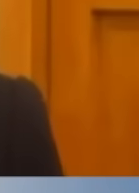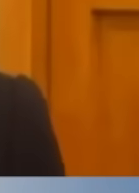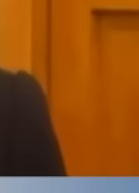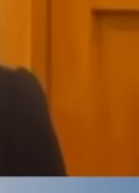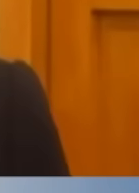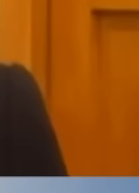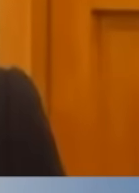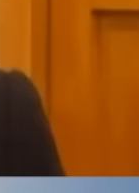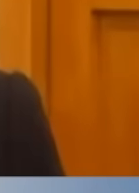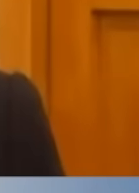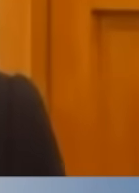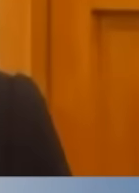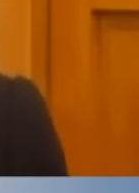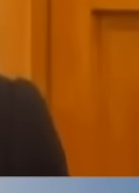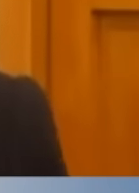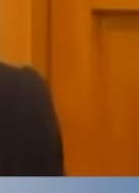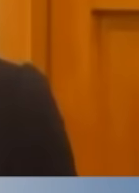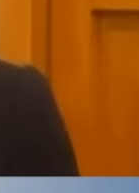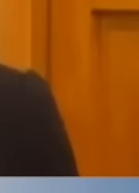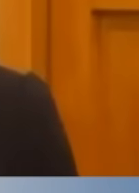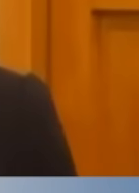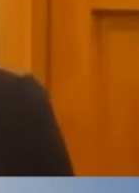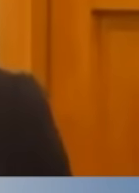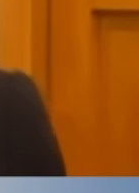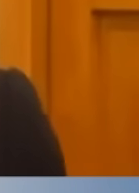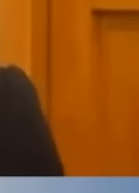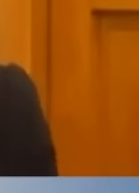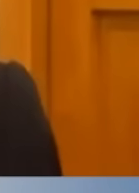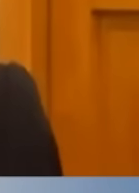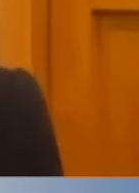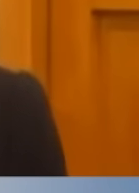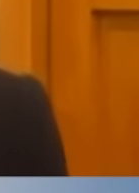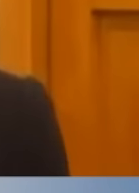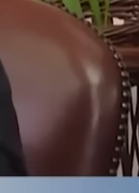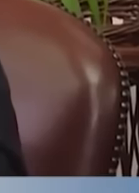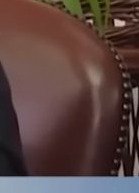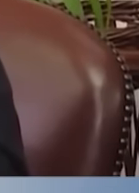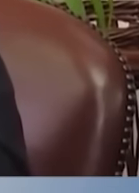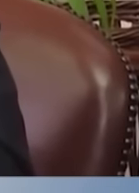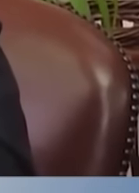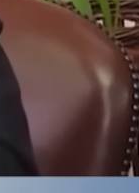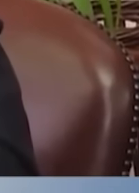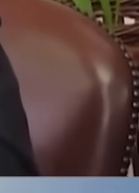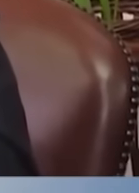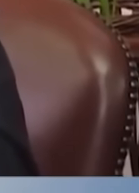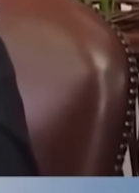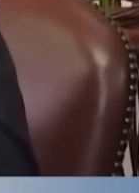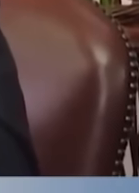Claro, Luis Hermosilla, abogado involucrado en este caso de las filtraciones por parte de Sergio Muñoz